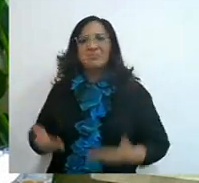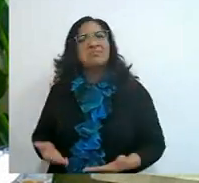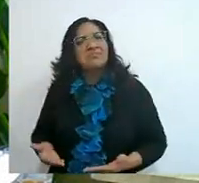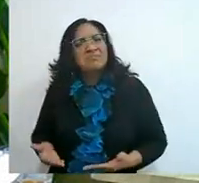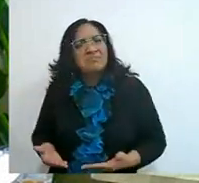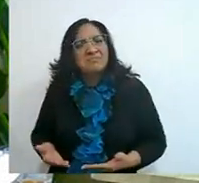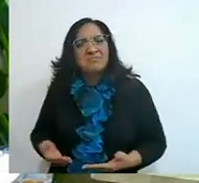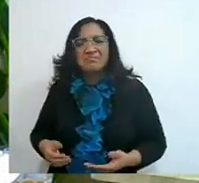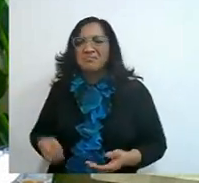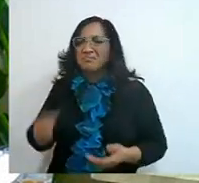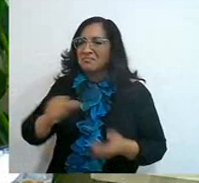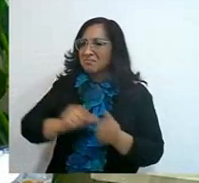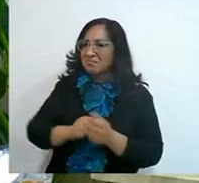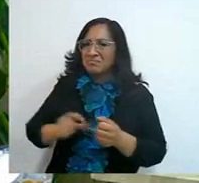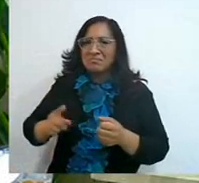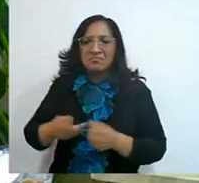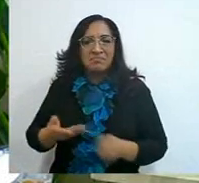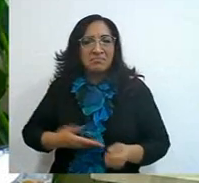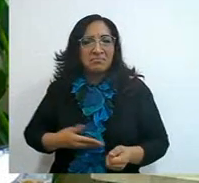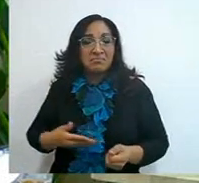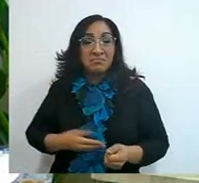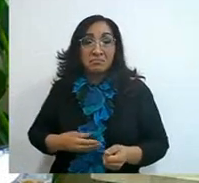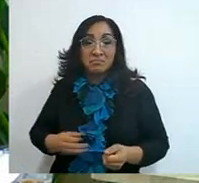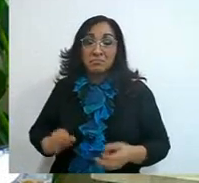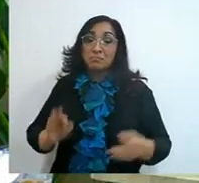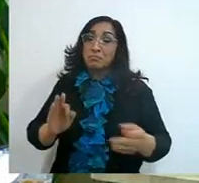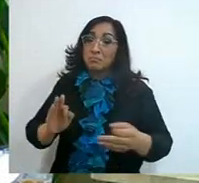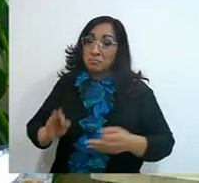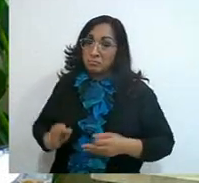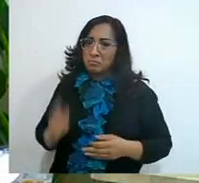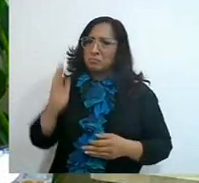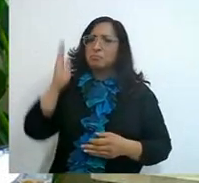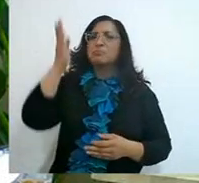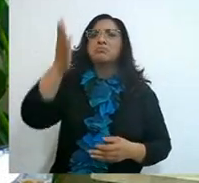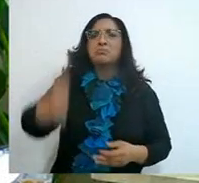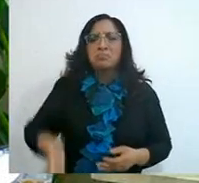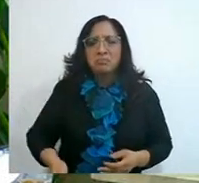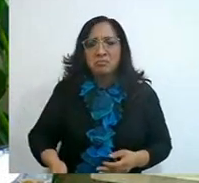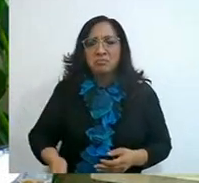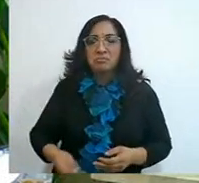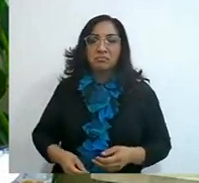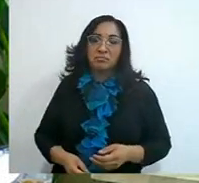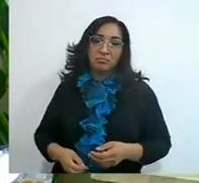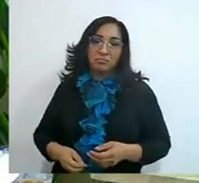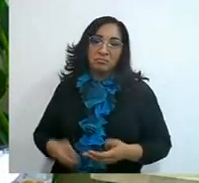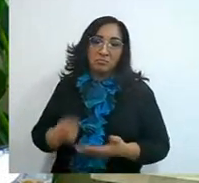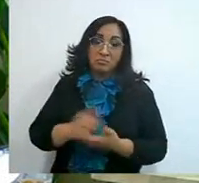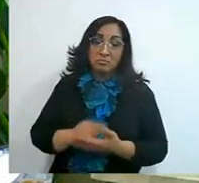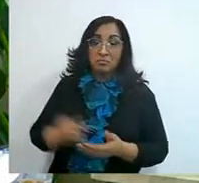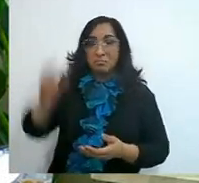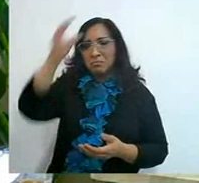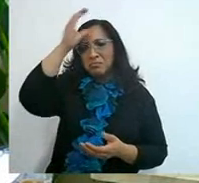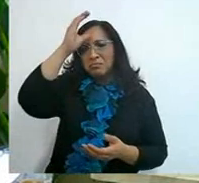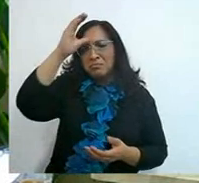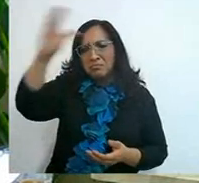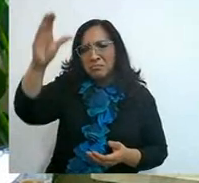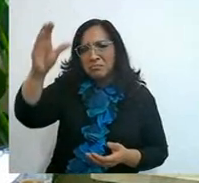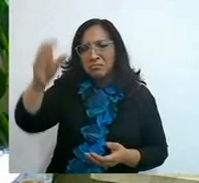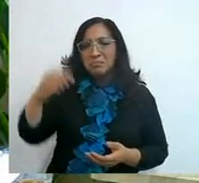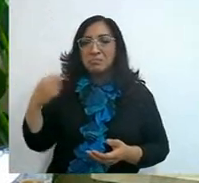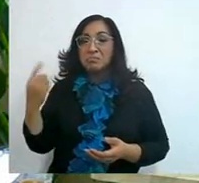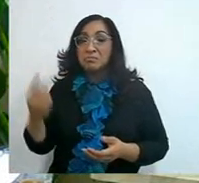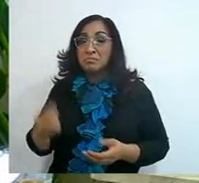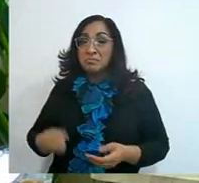evangelio light, un evangelio que no tiene compromiso. El Evangelio de Cristo es